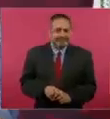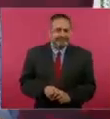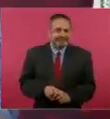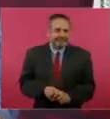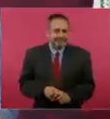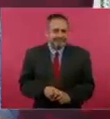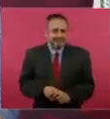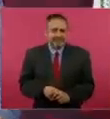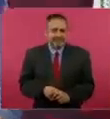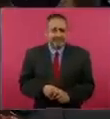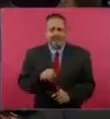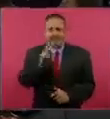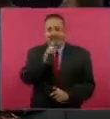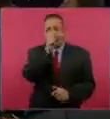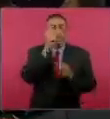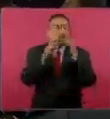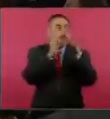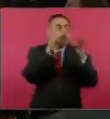Y